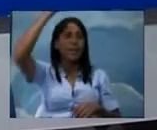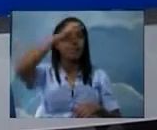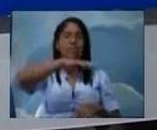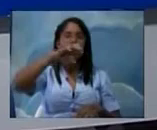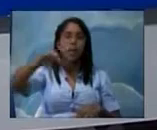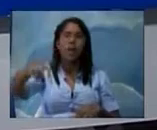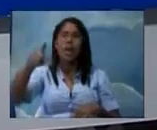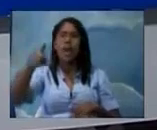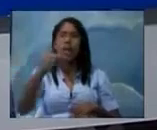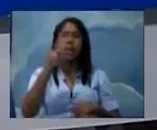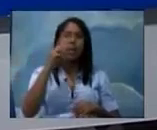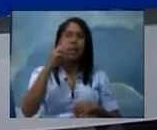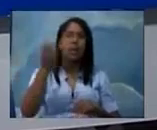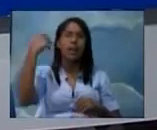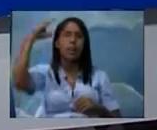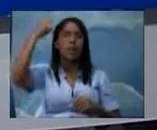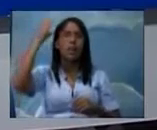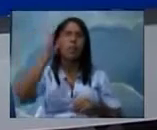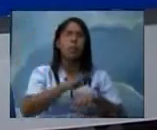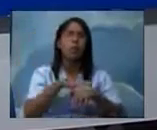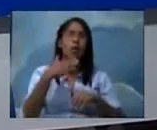reyes Nabucodonosor?